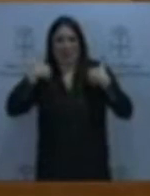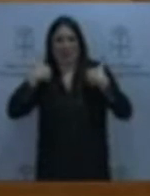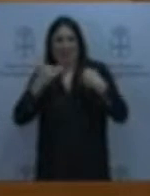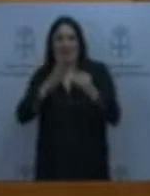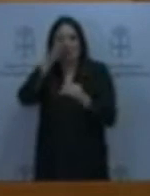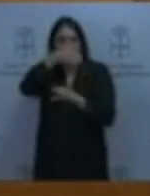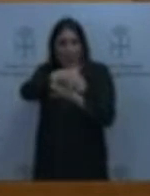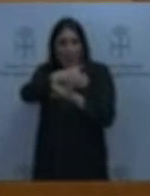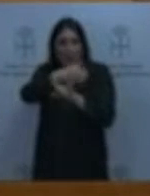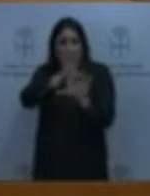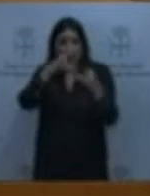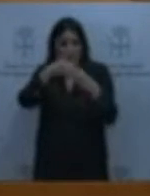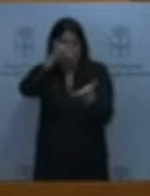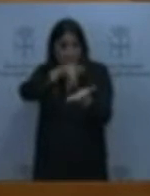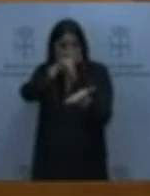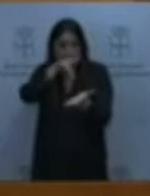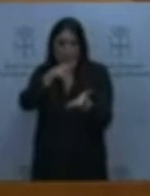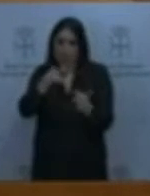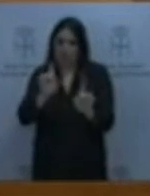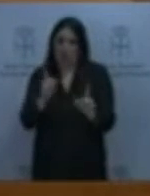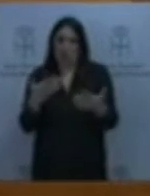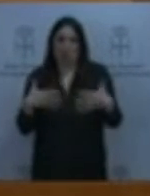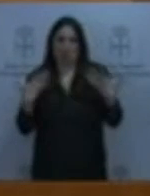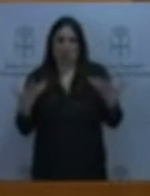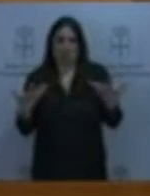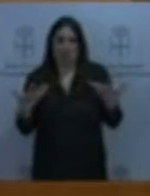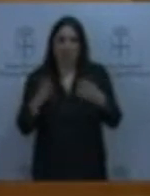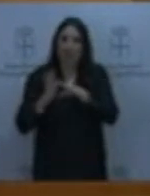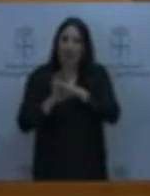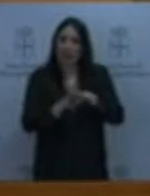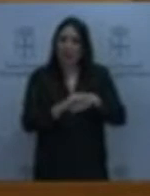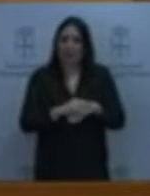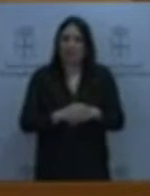llama bastante la atención. Luego, por otra parte,